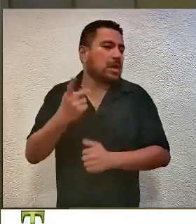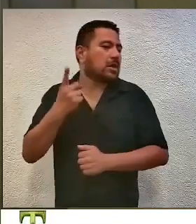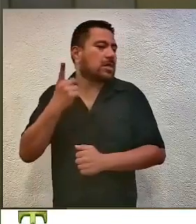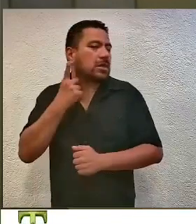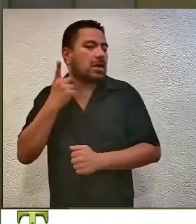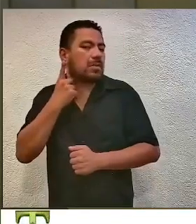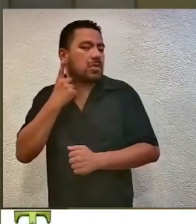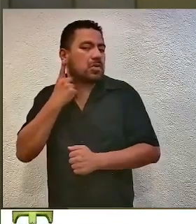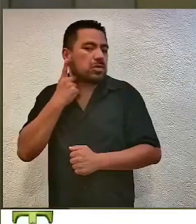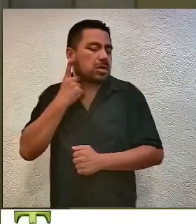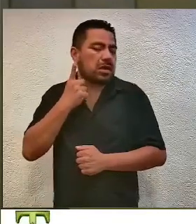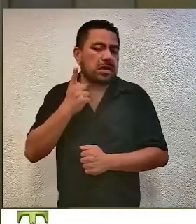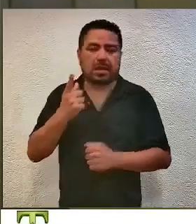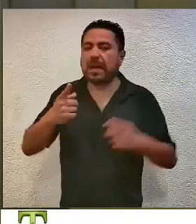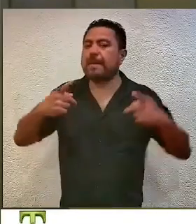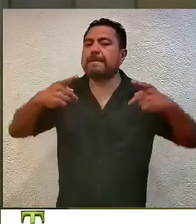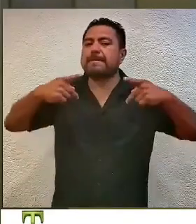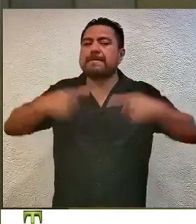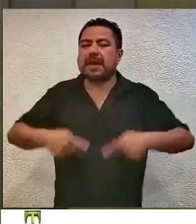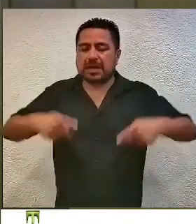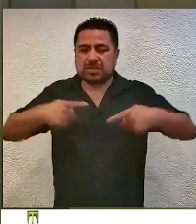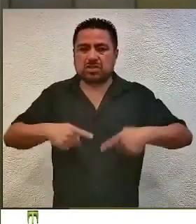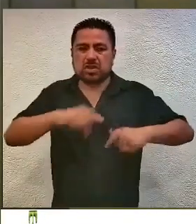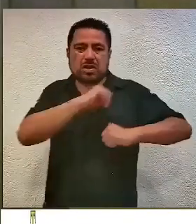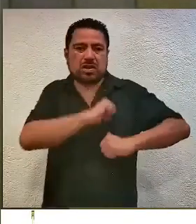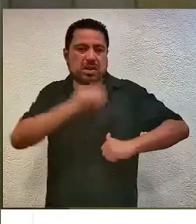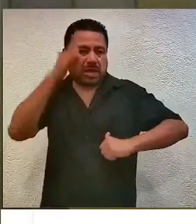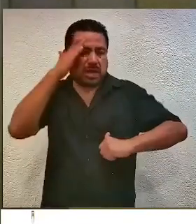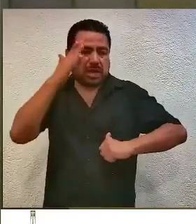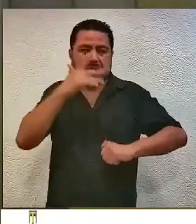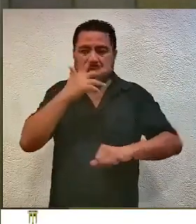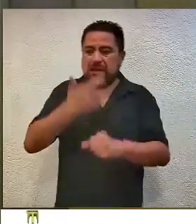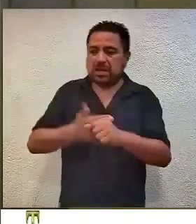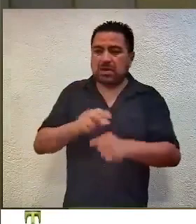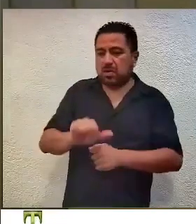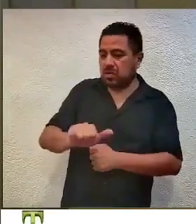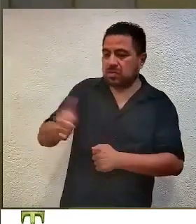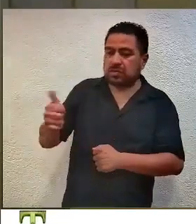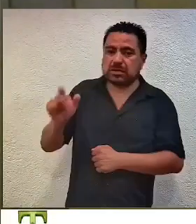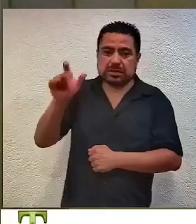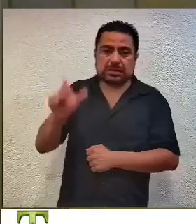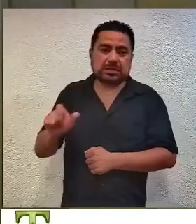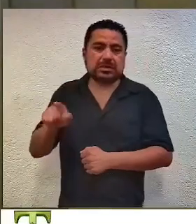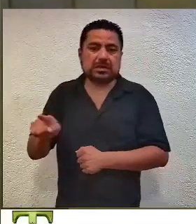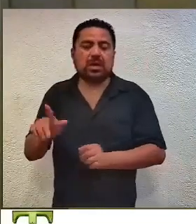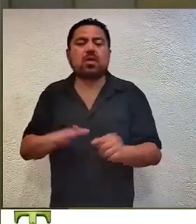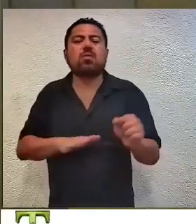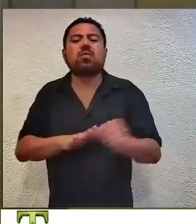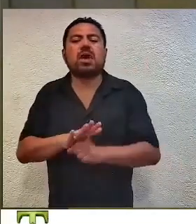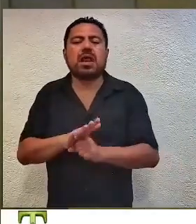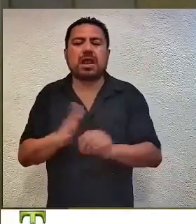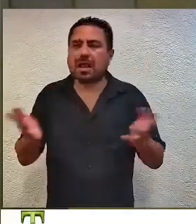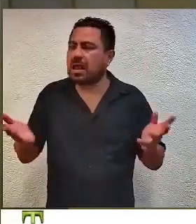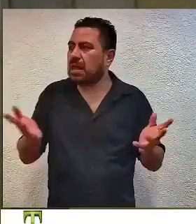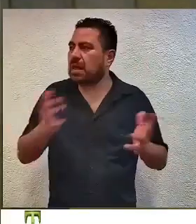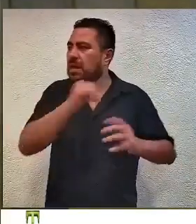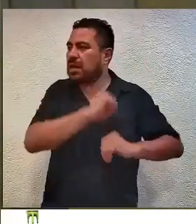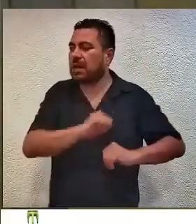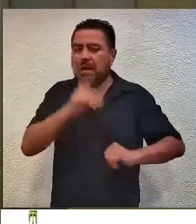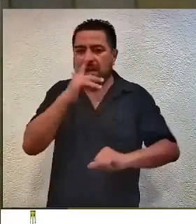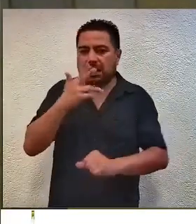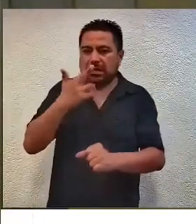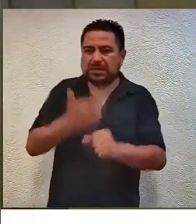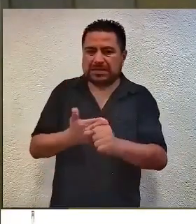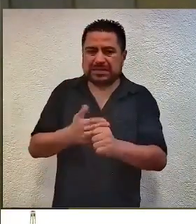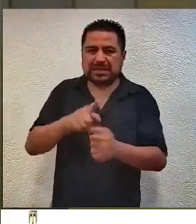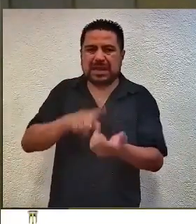diputado, la persona actora del otro juicio, pues viene de un cargo de elección